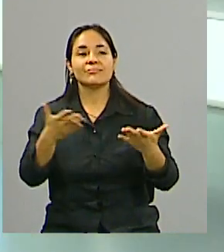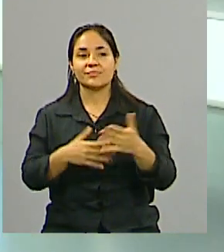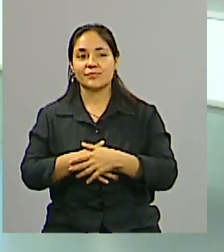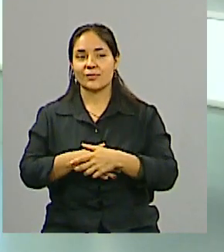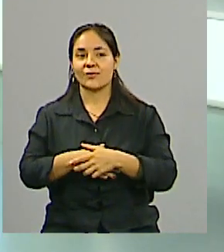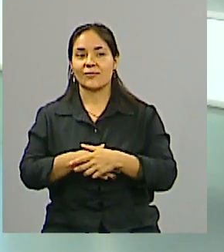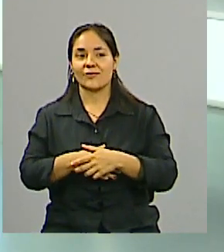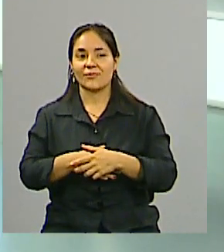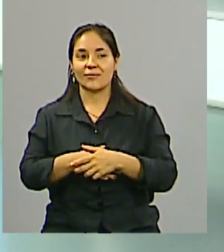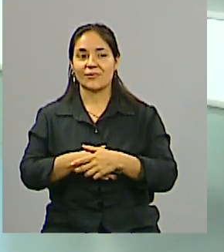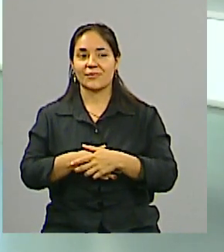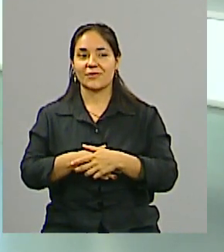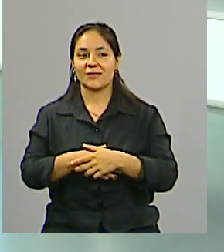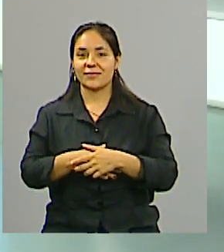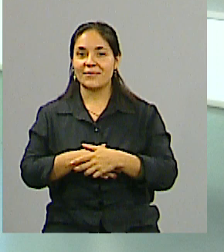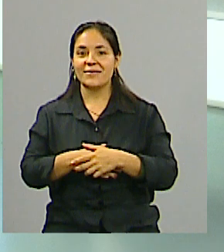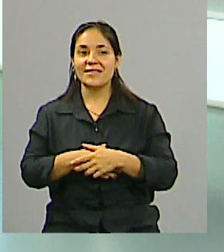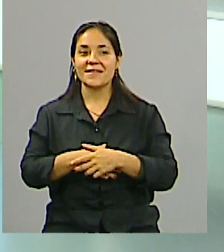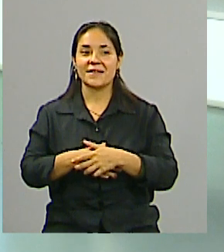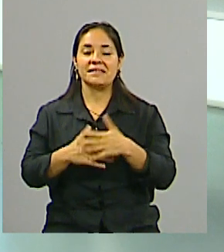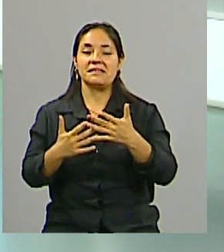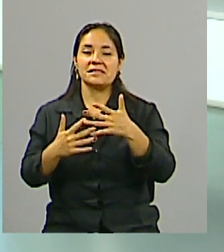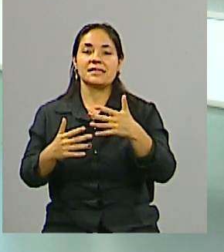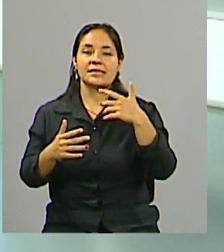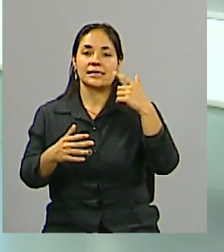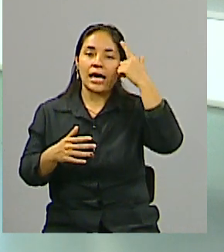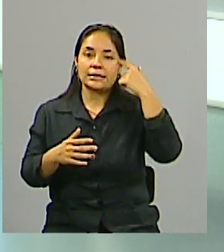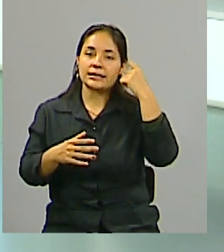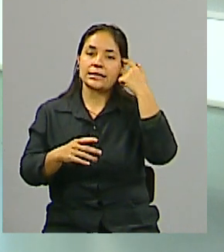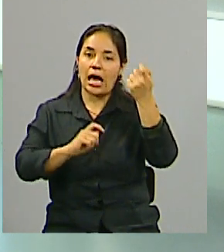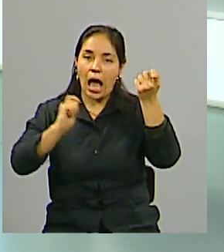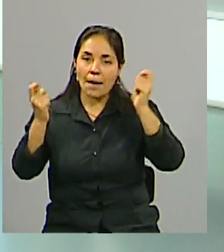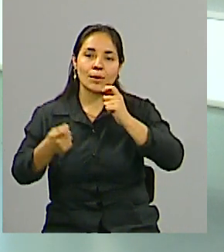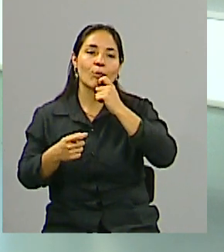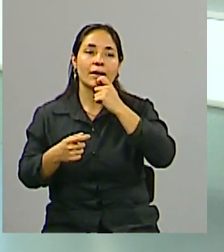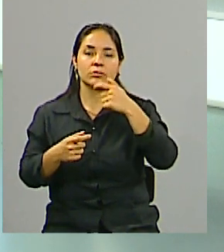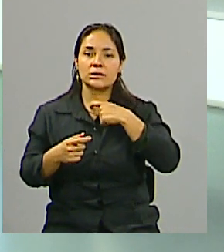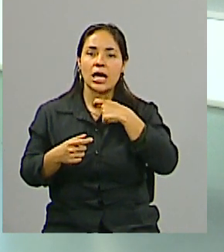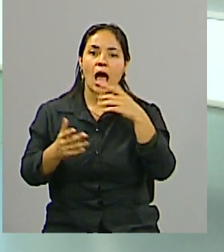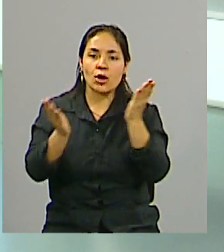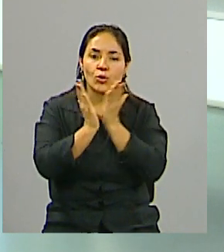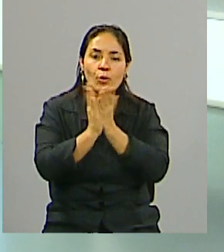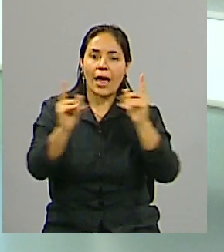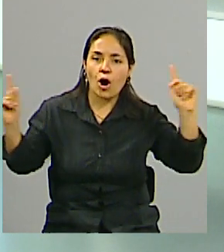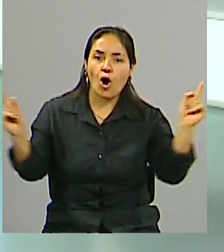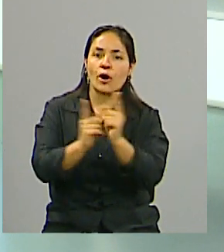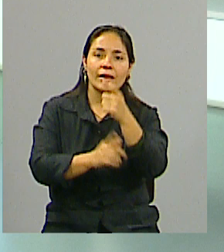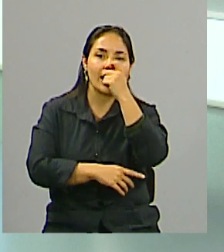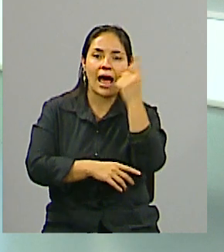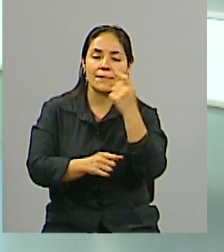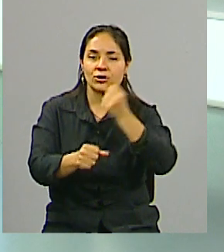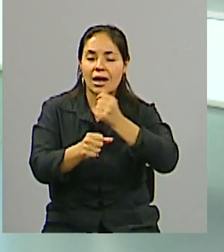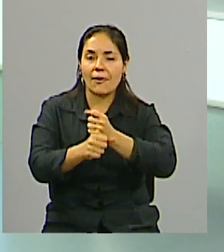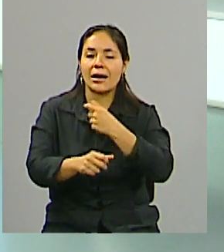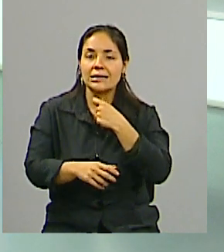gente? Porque es también real que la formación ha cambiado, que por ahí se buscan carreras más cortas porque se entienden, tienen rápida salida laboral.